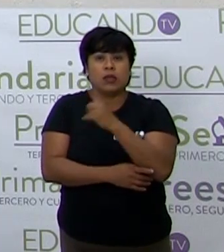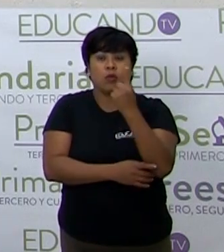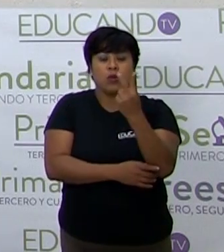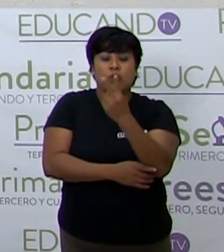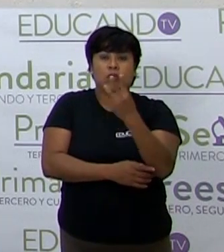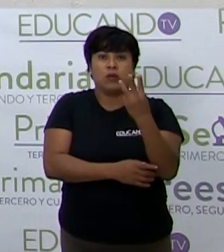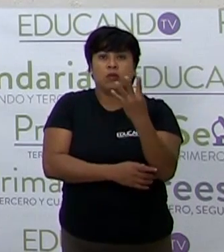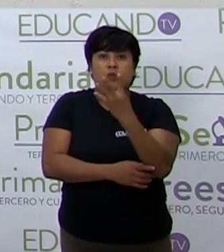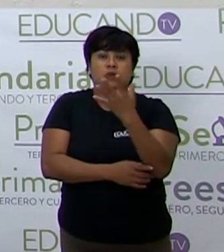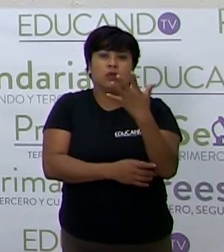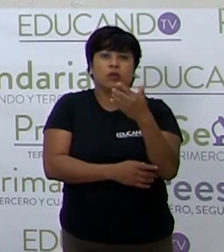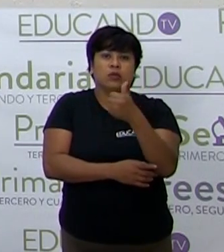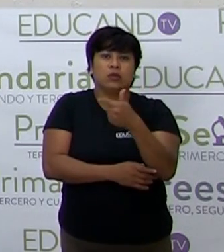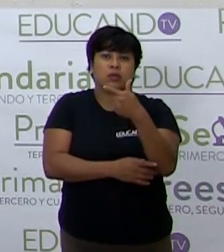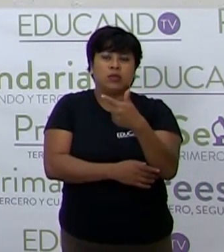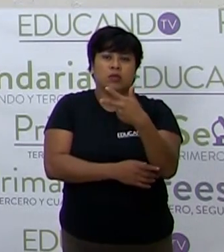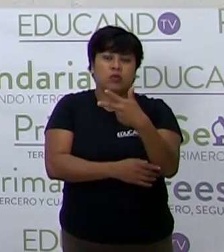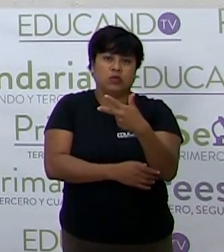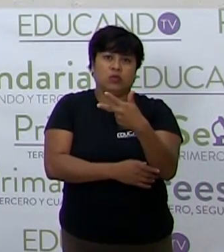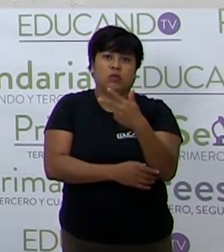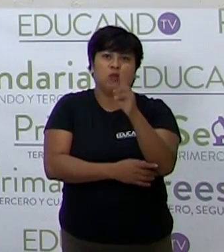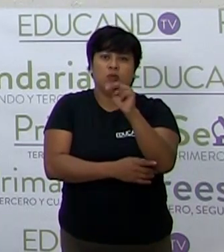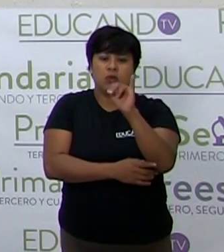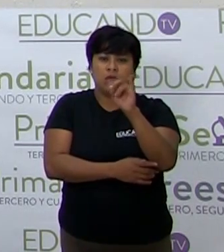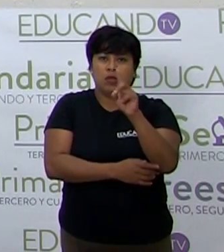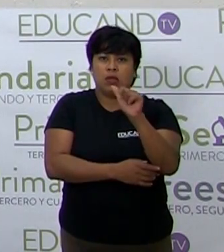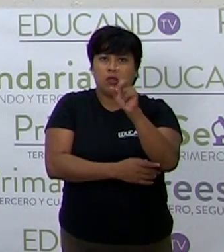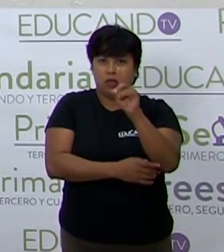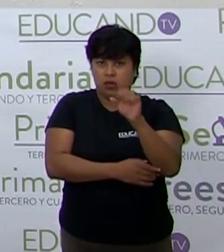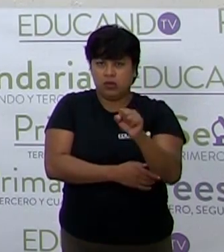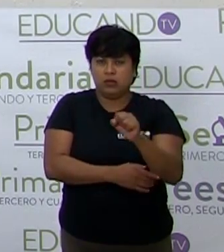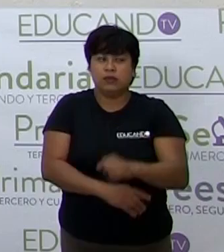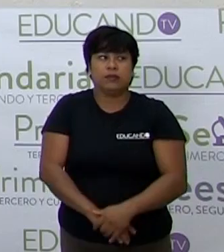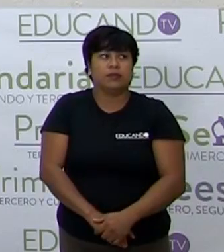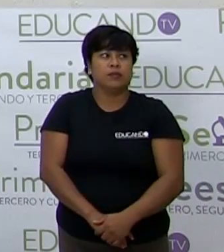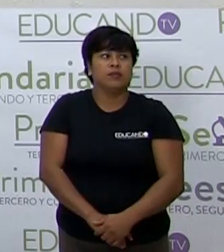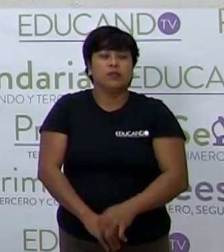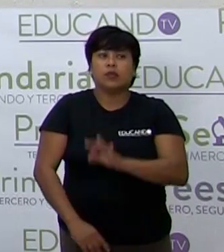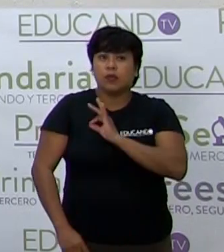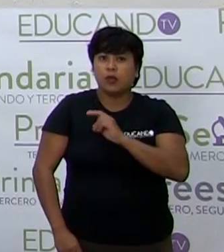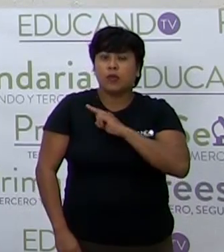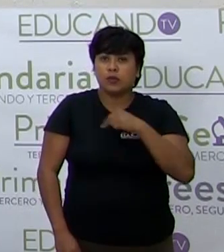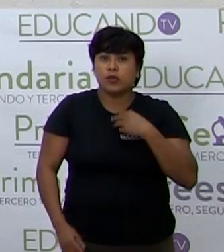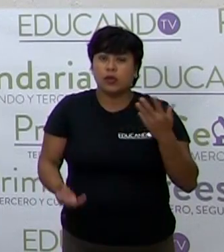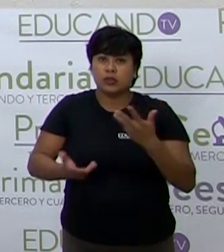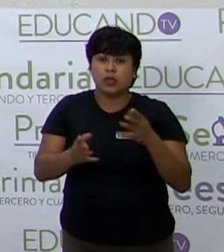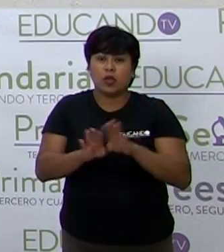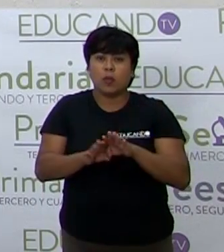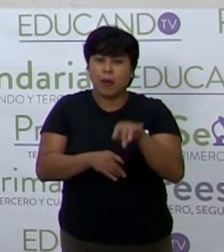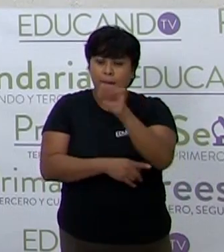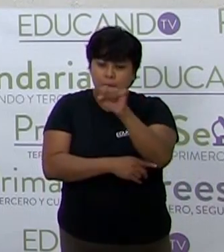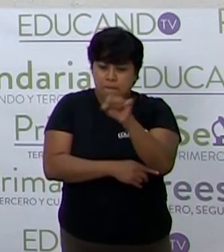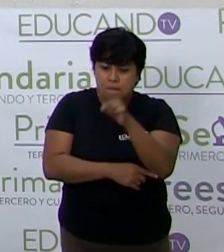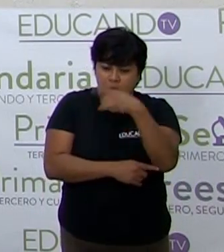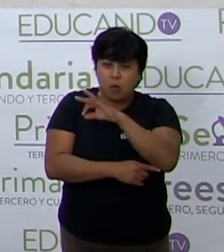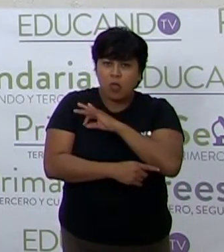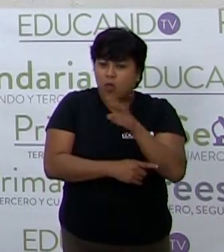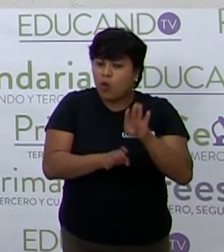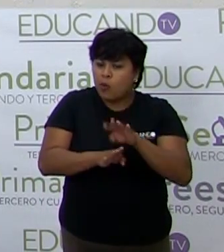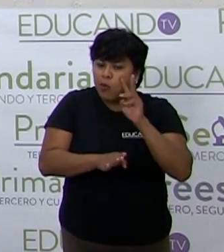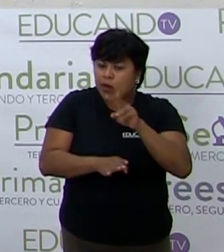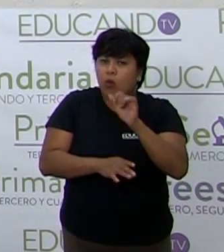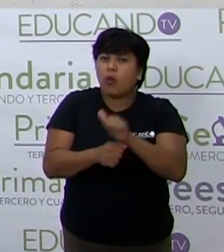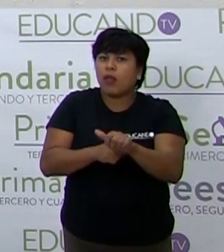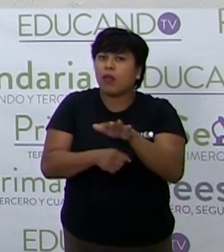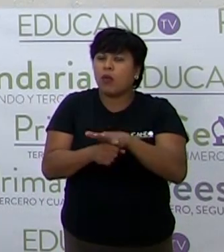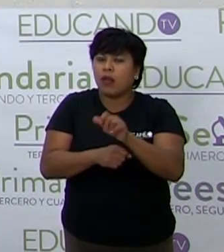3, 4, 5, 6, 7, 8 unidades. ¿Podríamos establecer una fórmula para poder calcular el área de esta